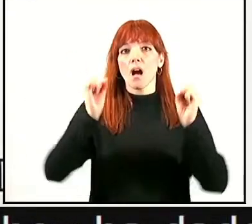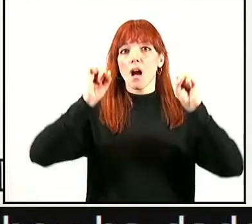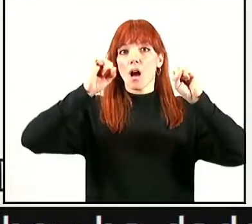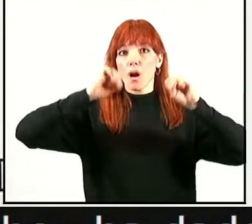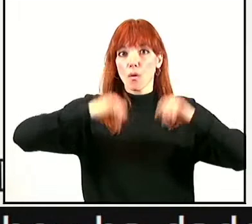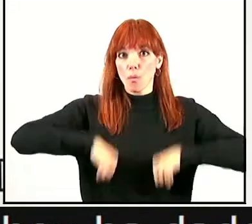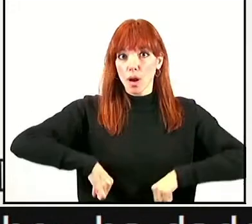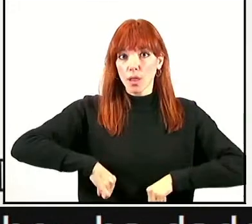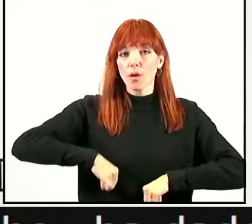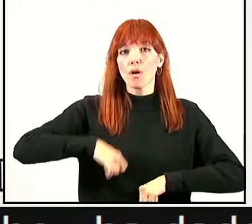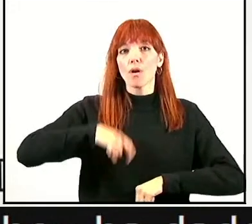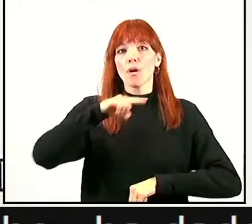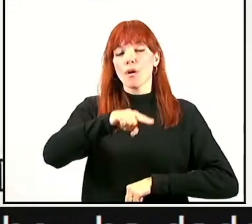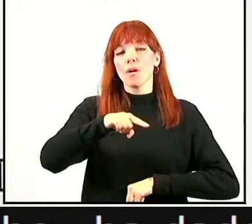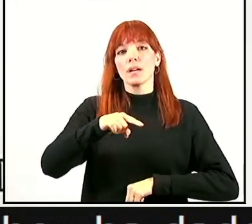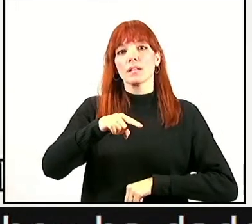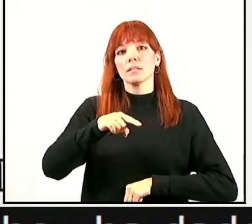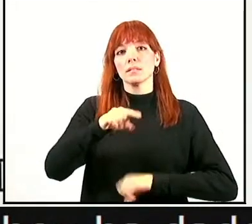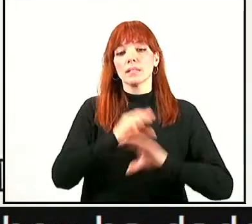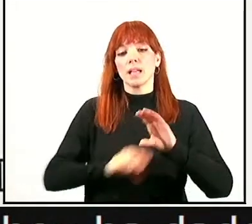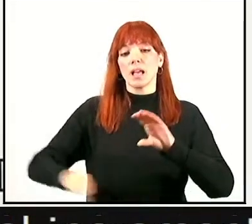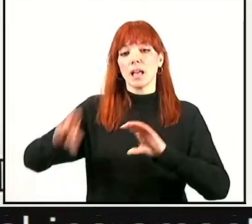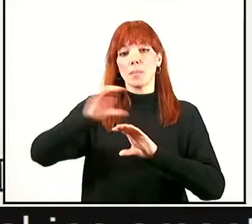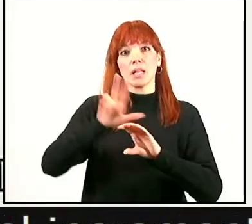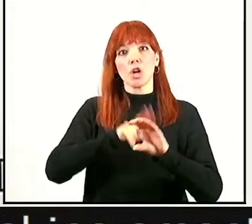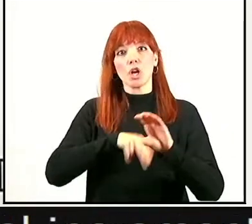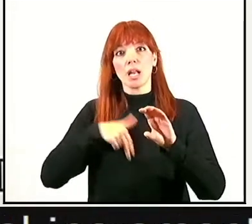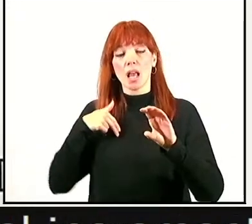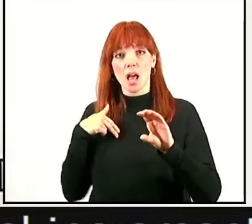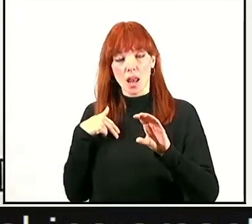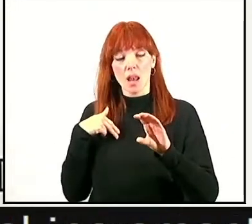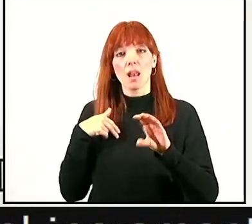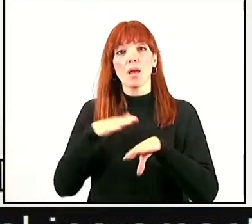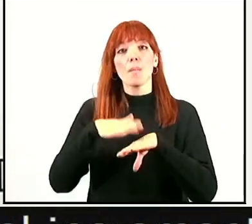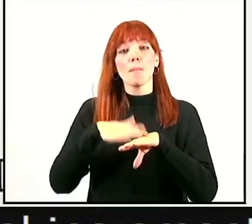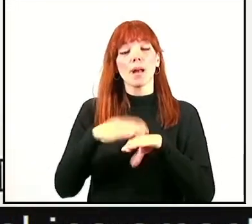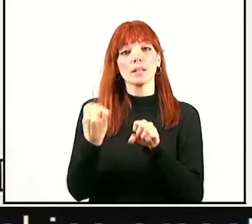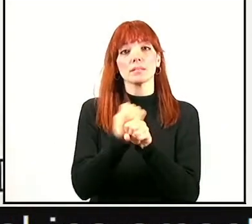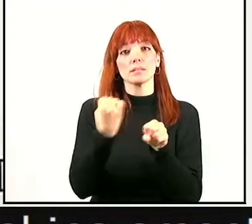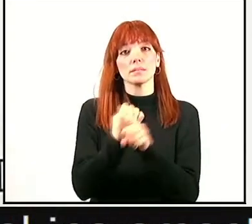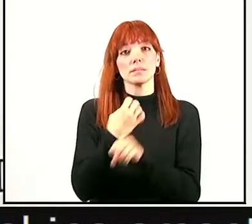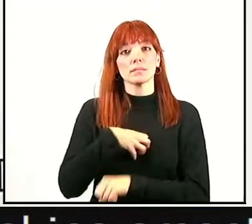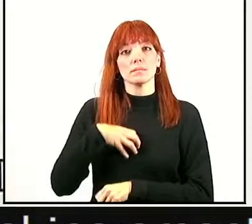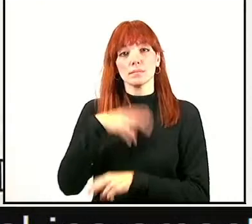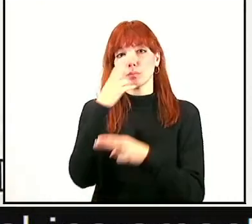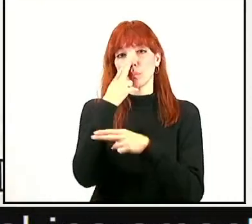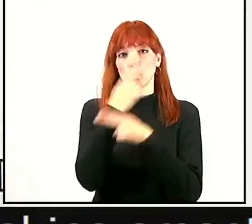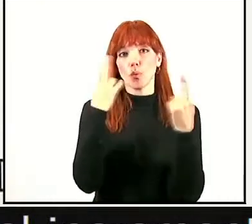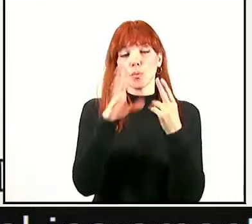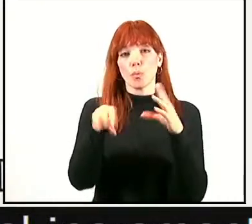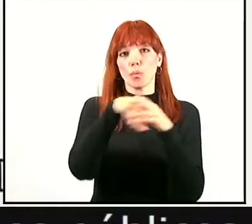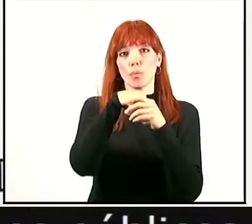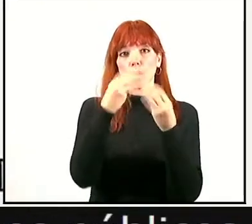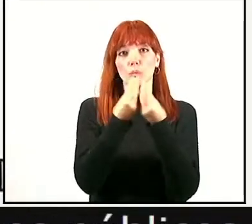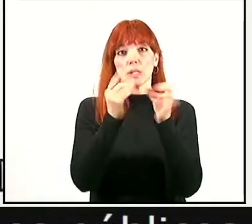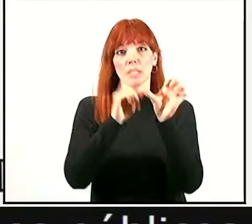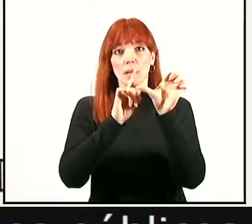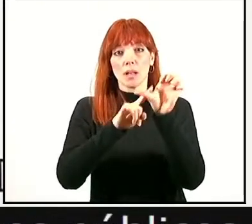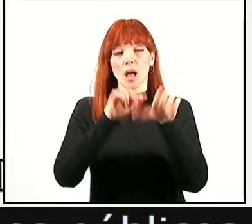se aprueba el incremento general de retribuciones para los trabajadores públicos de la Junta de Extremadura para el